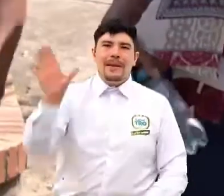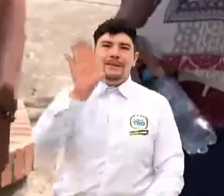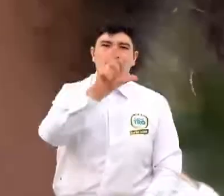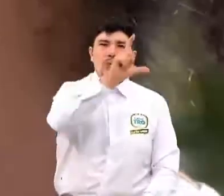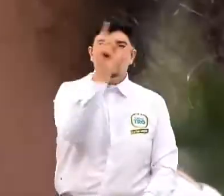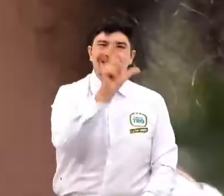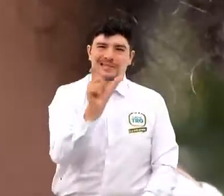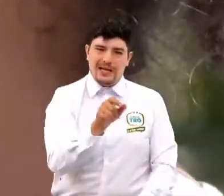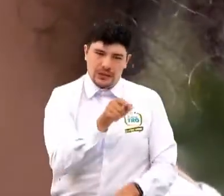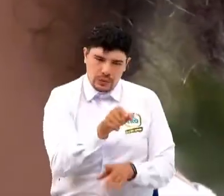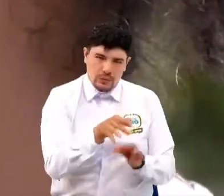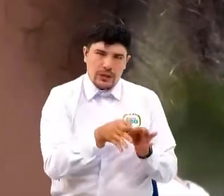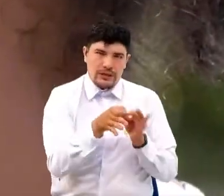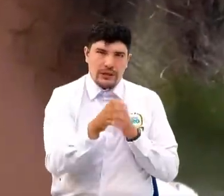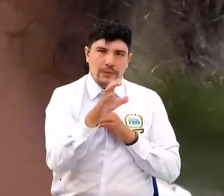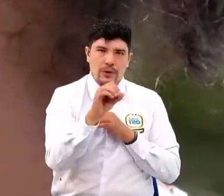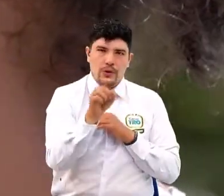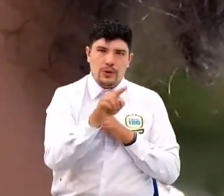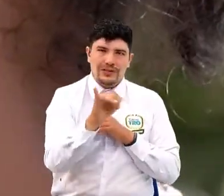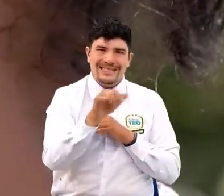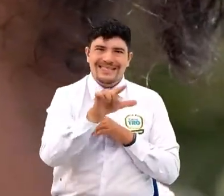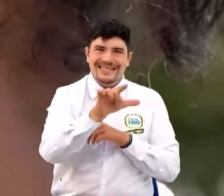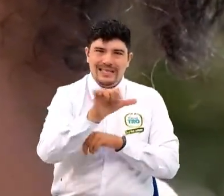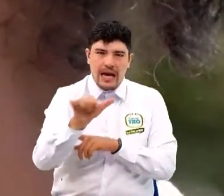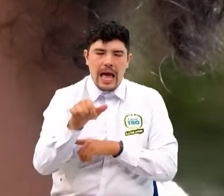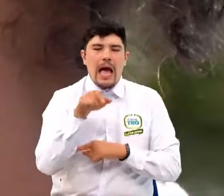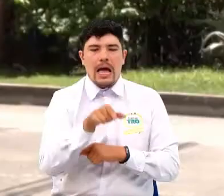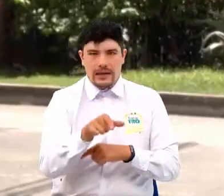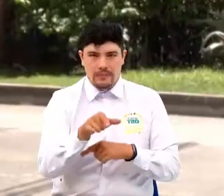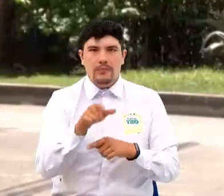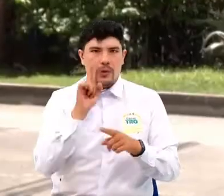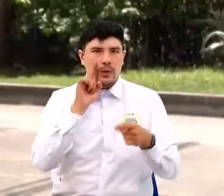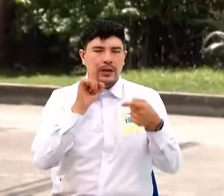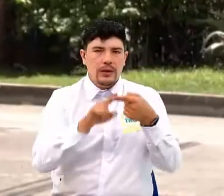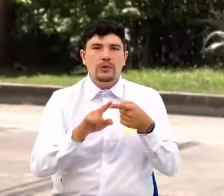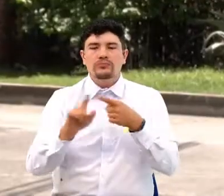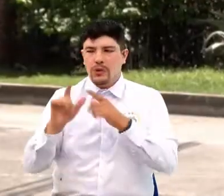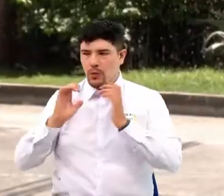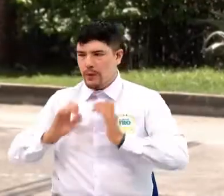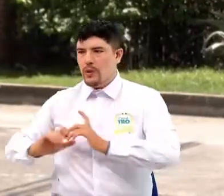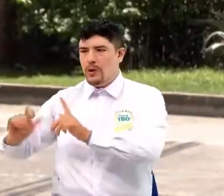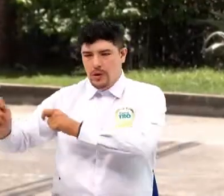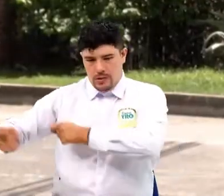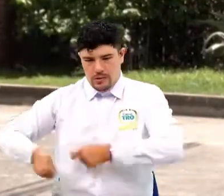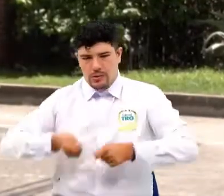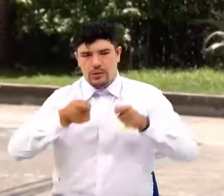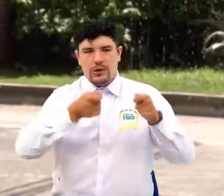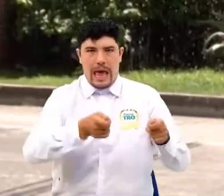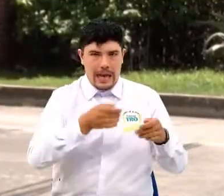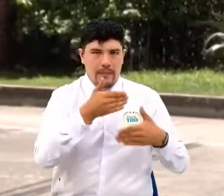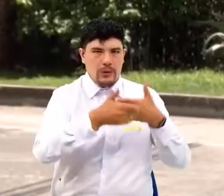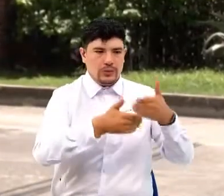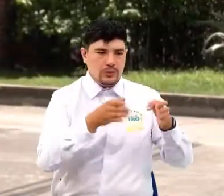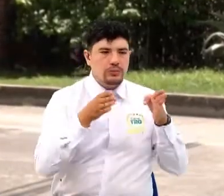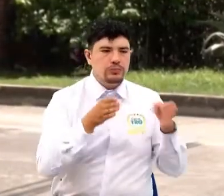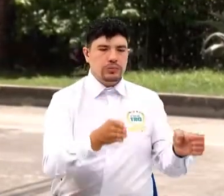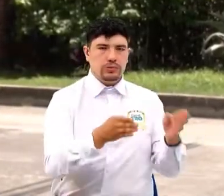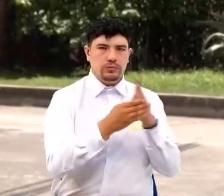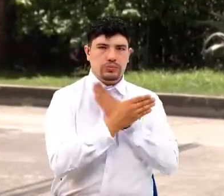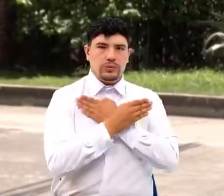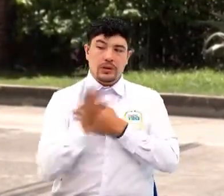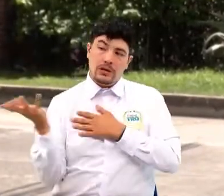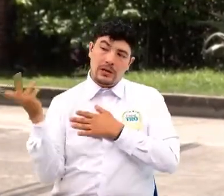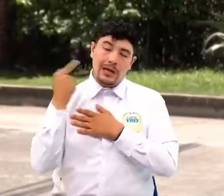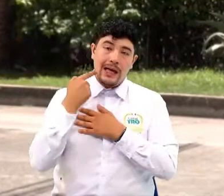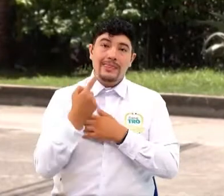para homenajearla como una hija ilustre de esta población. Nos han dicho que en los próximos minutos pues saldrán los restos